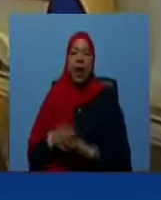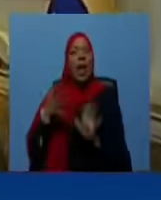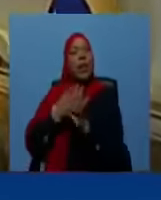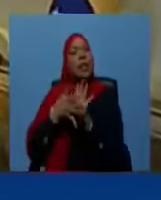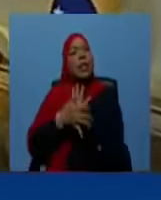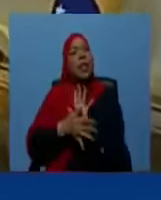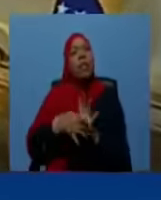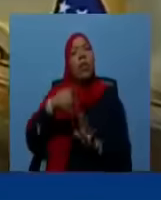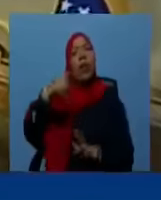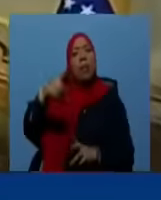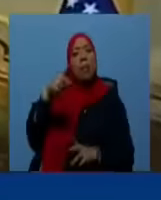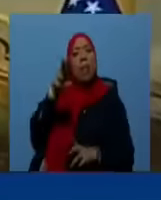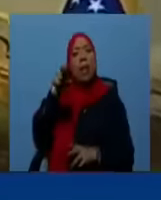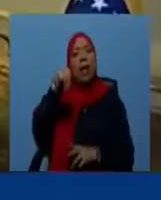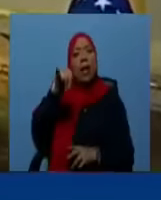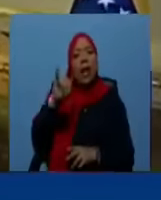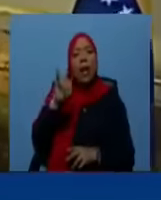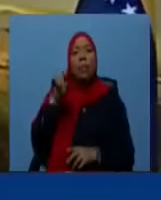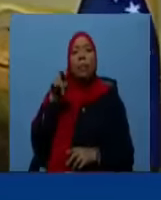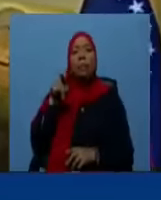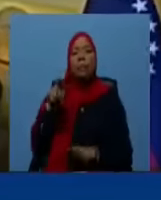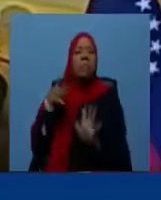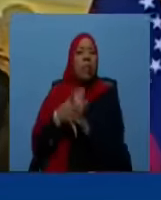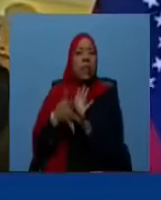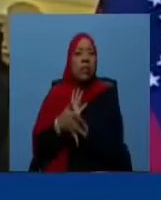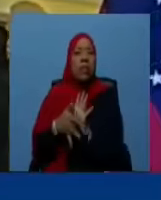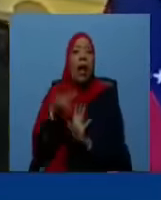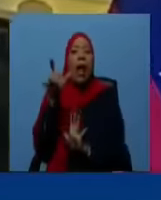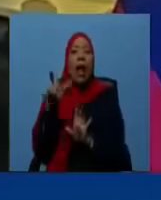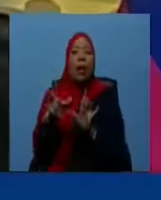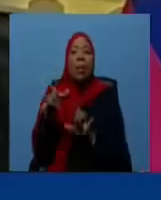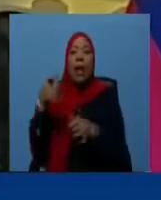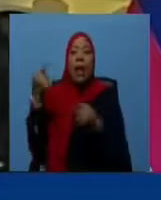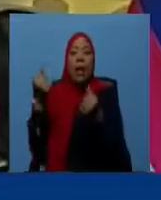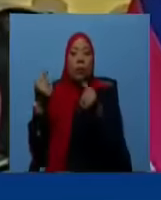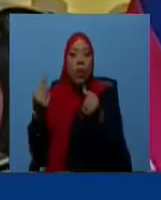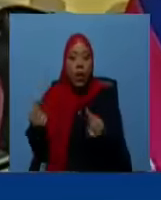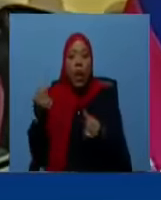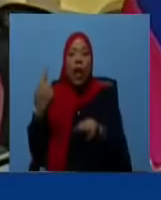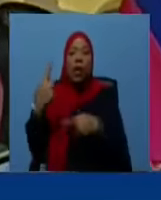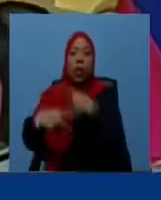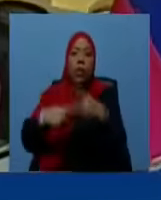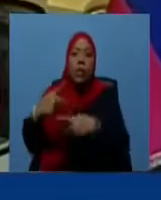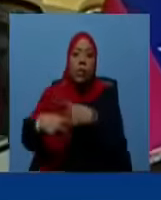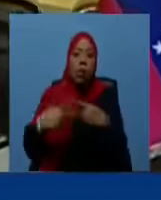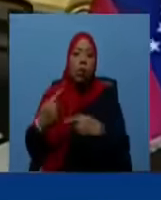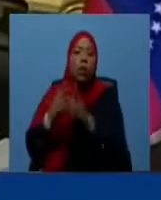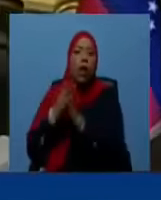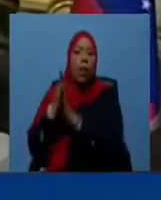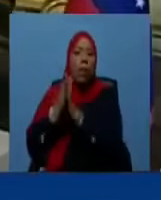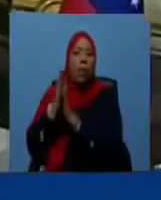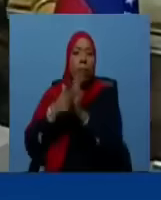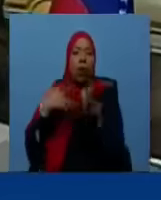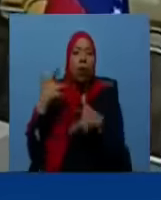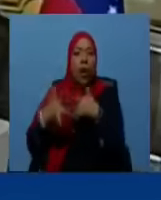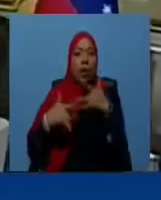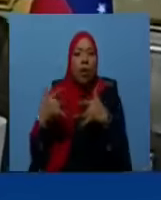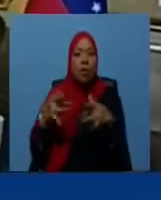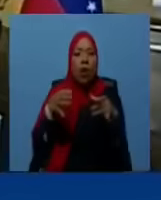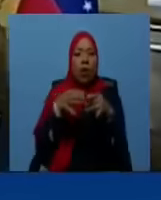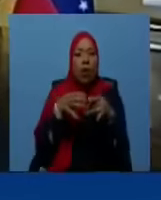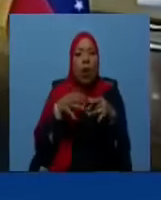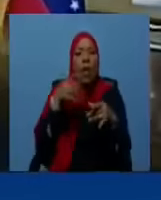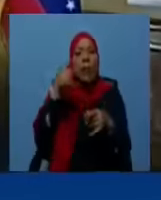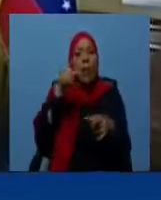la economía que produce bienes y servicios. No estamos hablando, señores